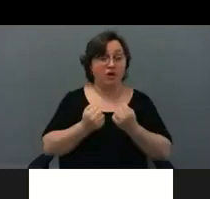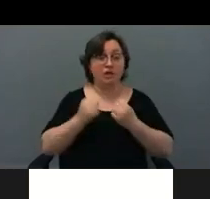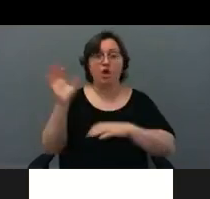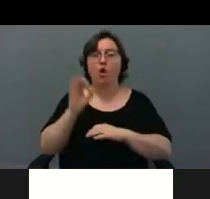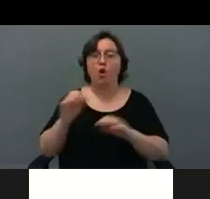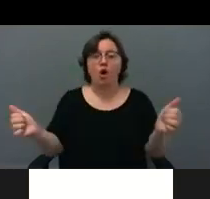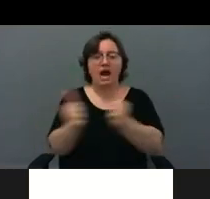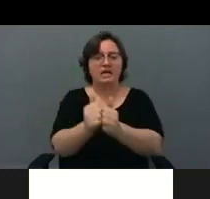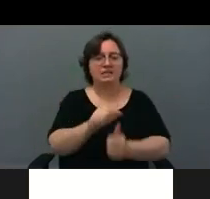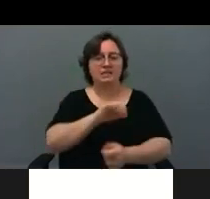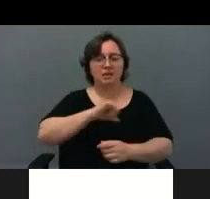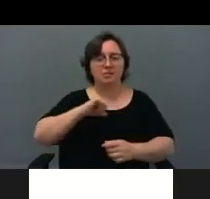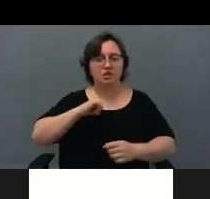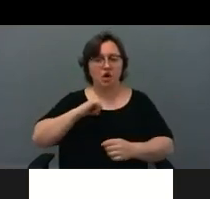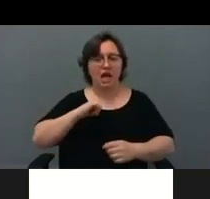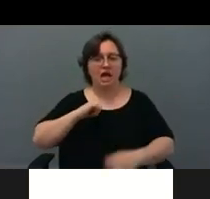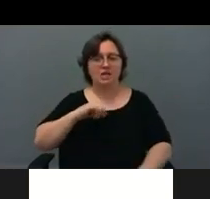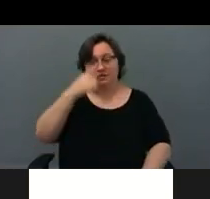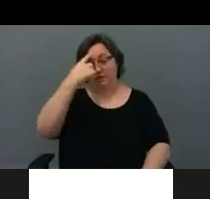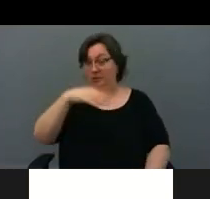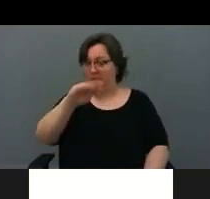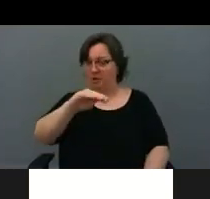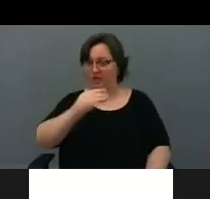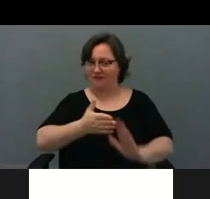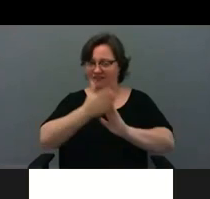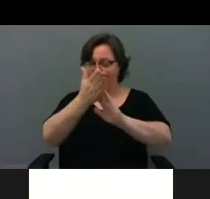asistencia personal, te voy a hacer una pregunta, ya lo sabes, Manolo,